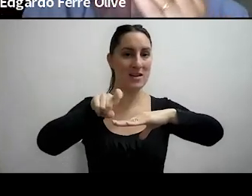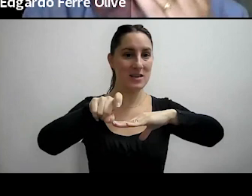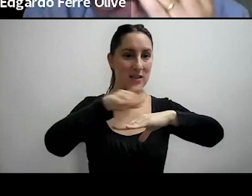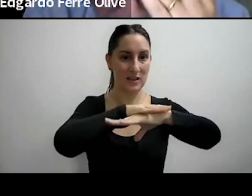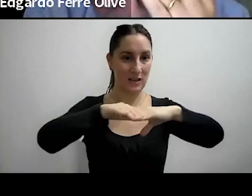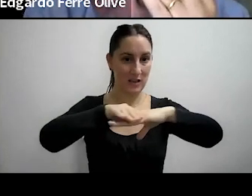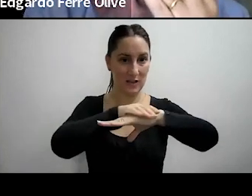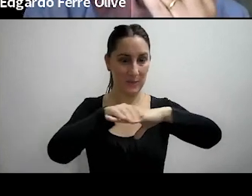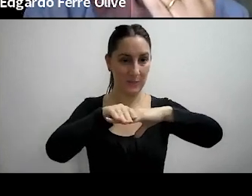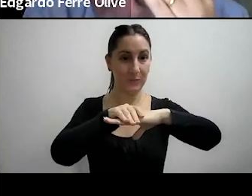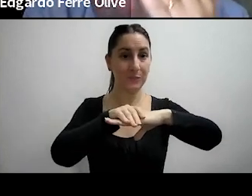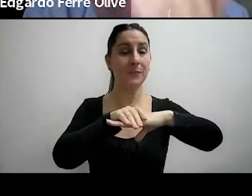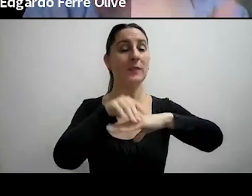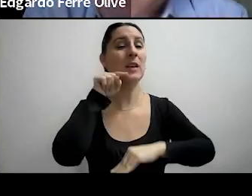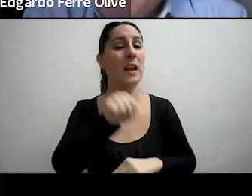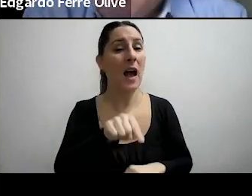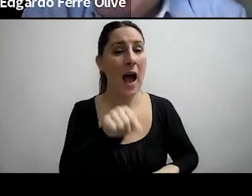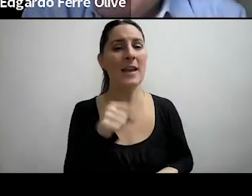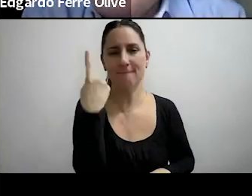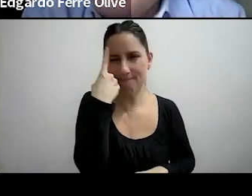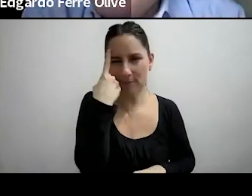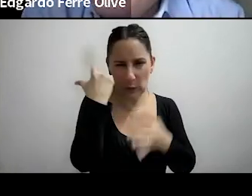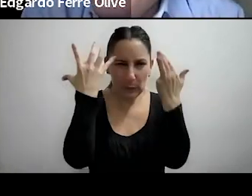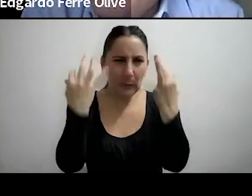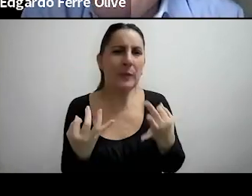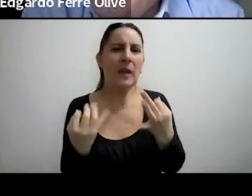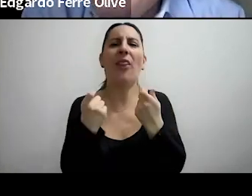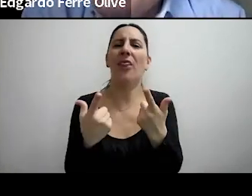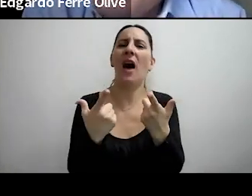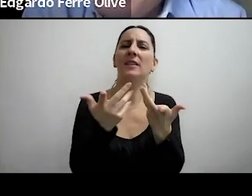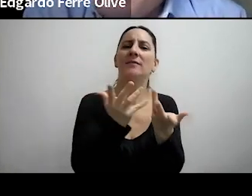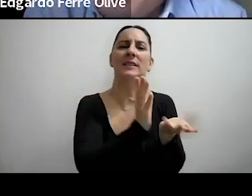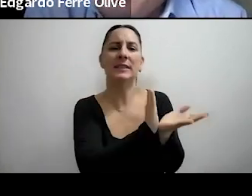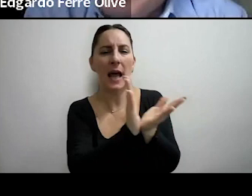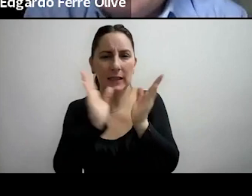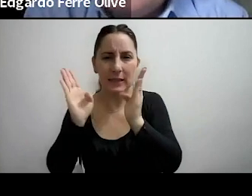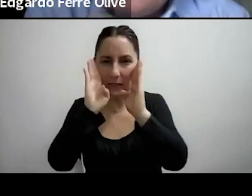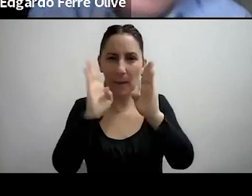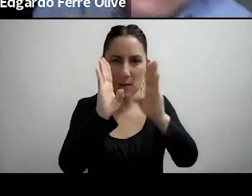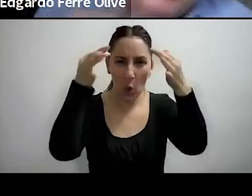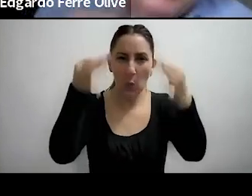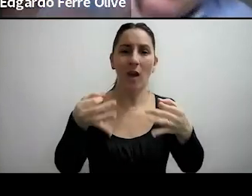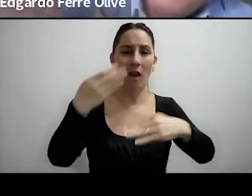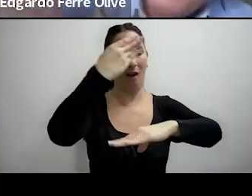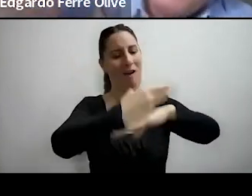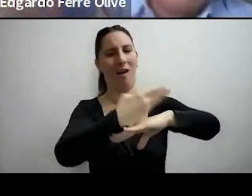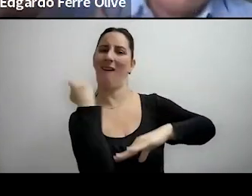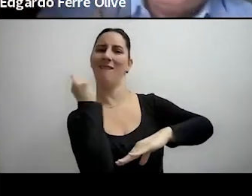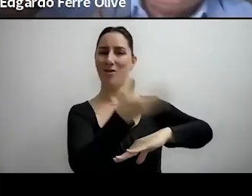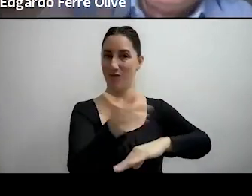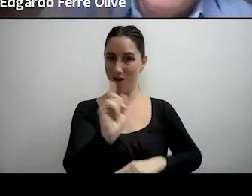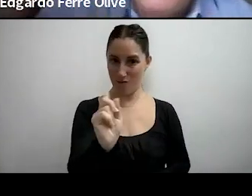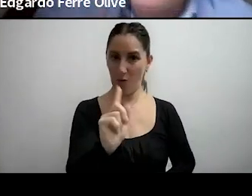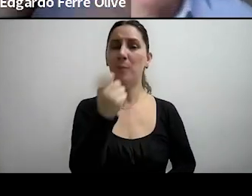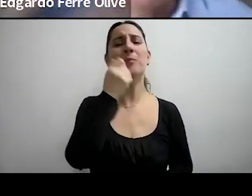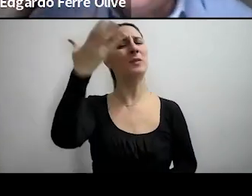Y bueno, que ahí lo que hay que ver es que hay que tratar de darle su tratamiento particular, que no queden abandonados. Entonces, por ejemplo, Noruega, en su